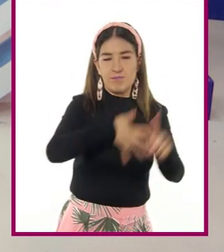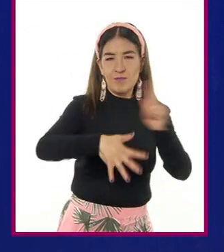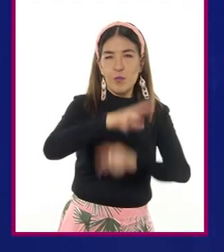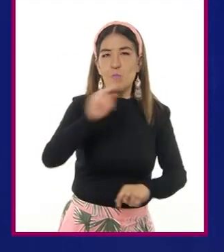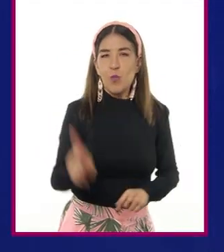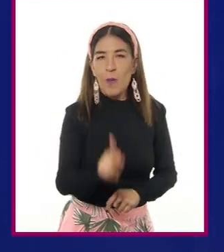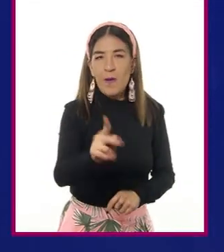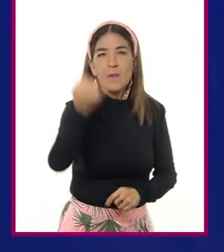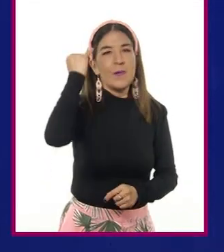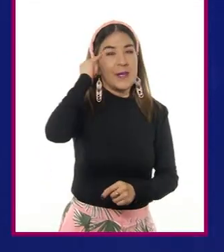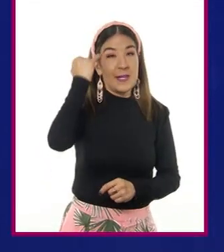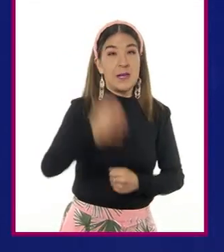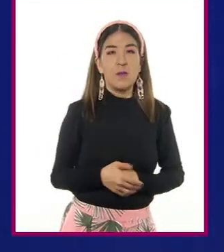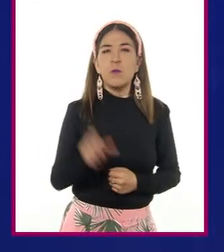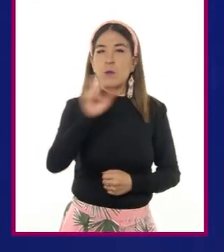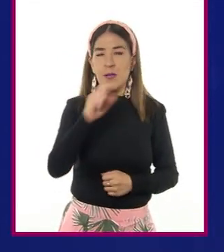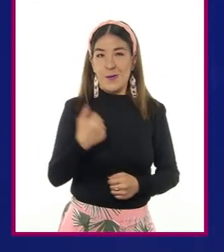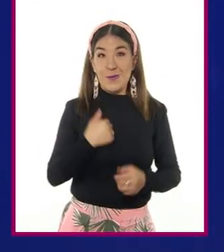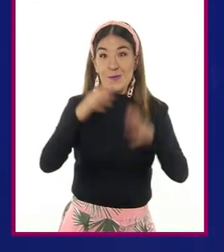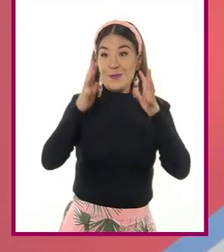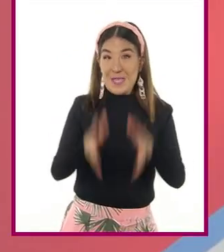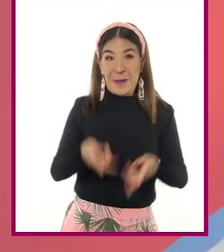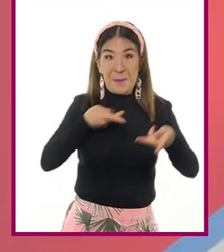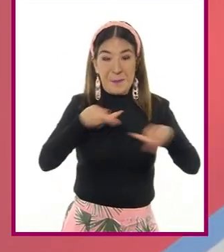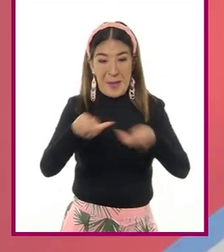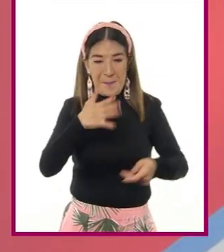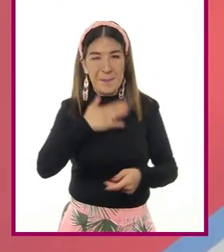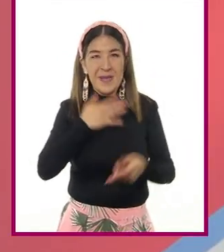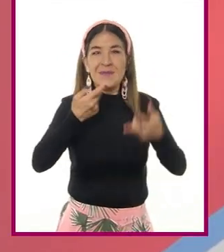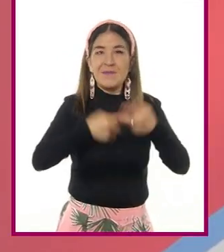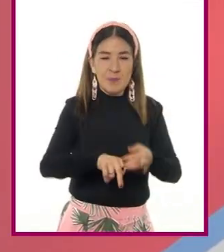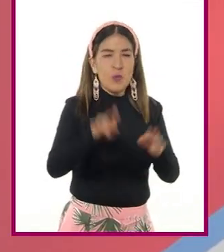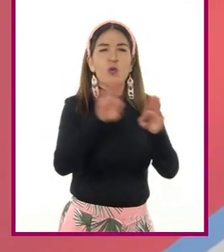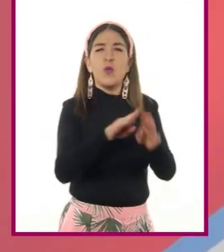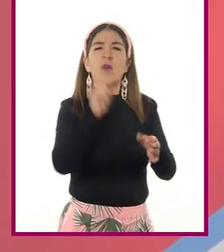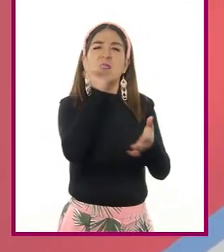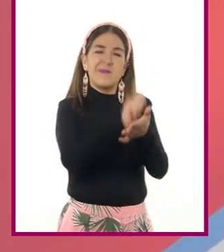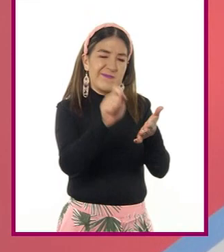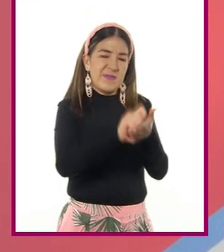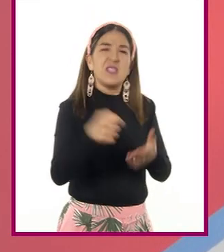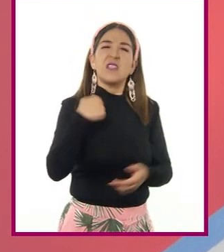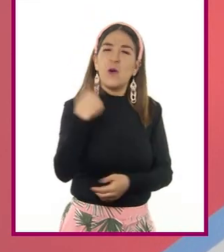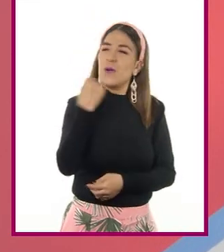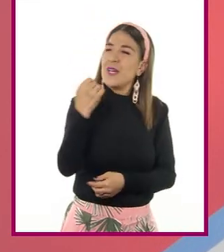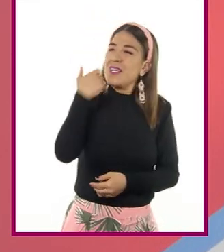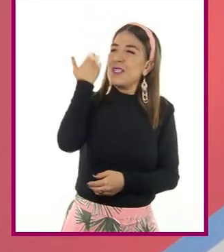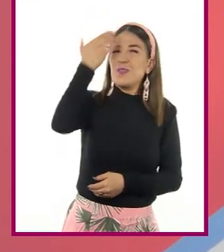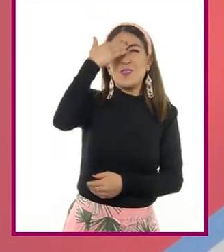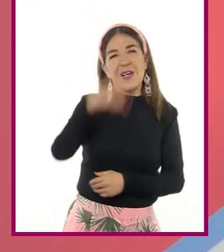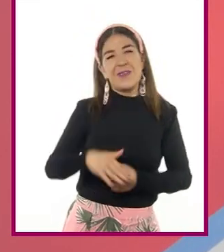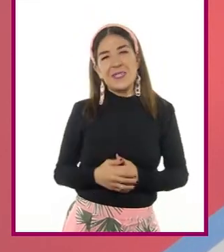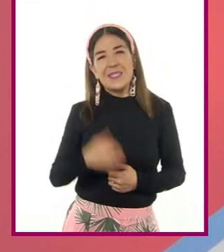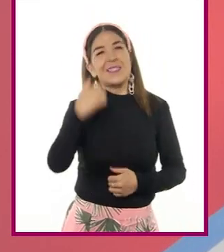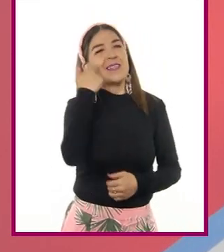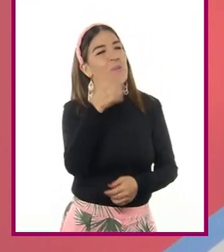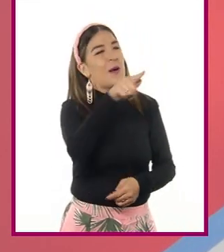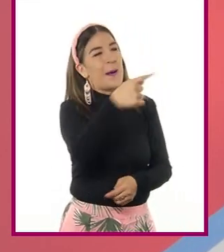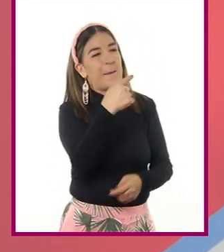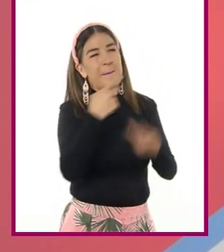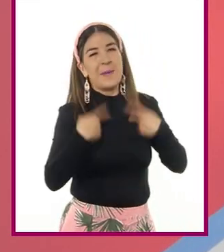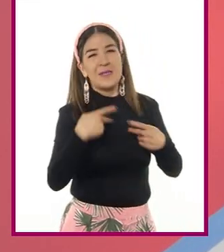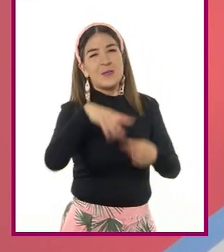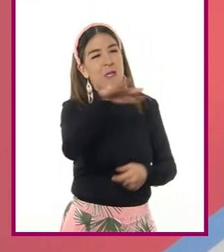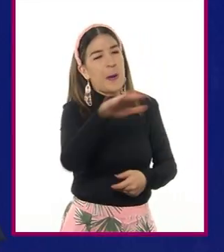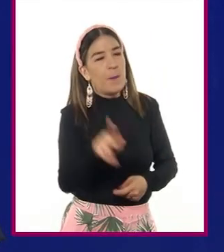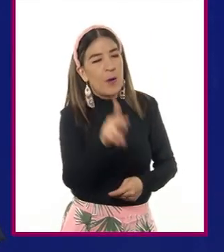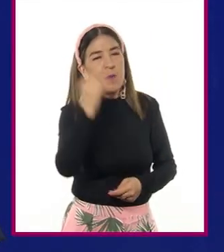indígena. Cuando comencé a preparar un esbozo de qué quería saber, qué quería que me contaran las personas sobre